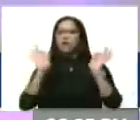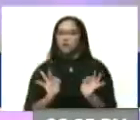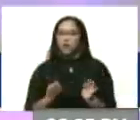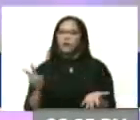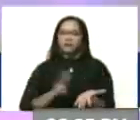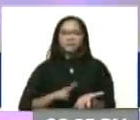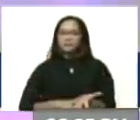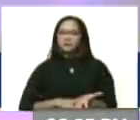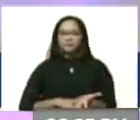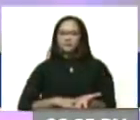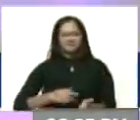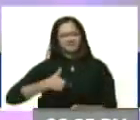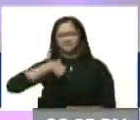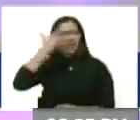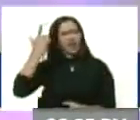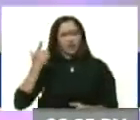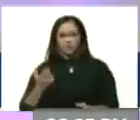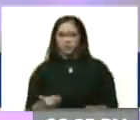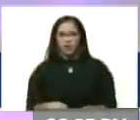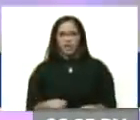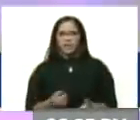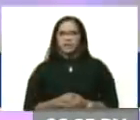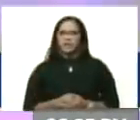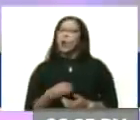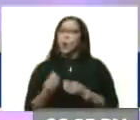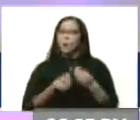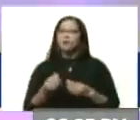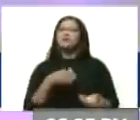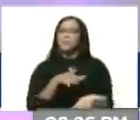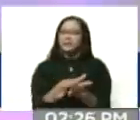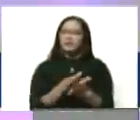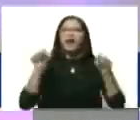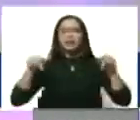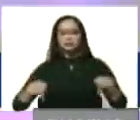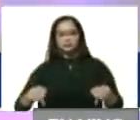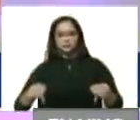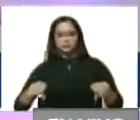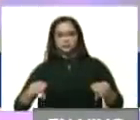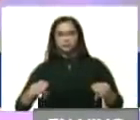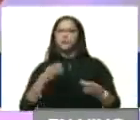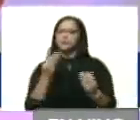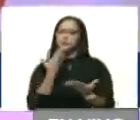realmente patética y burda como está ocurriendo en este momento. Muchísimas gracias.